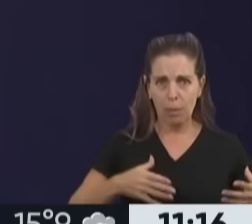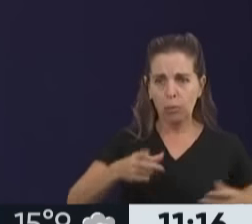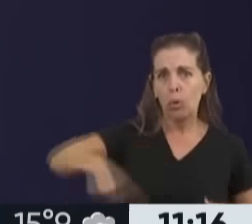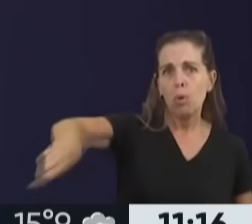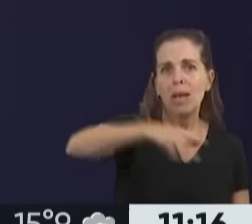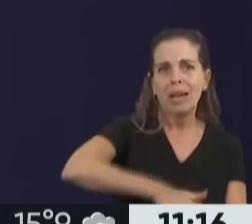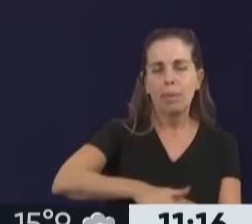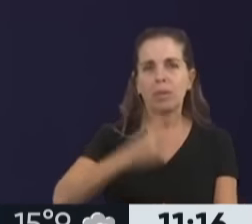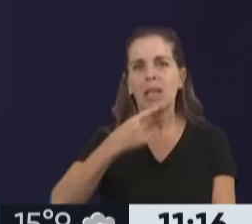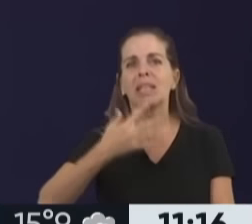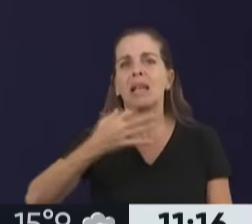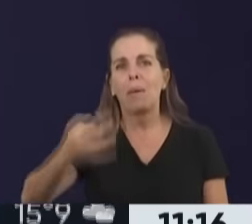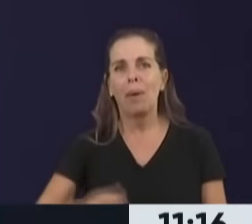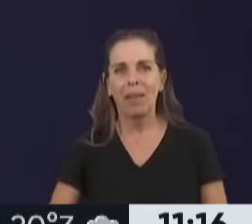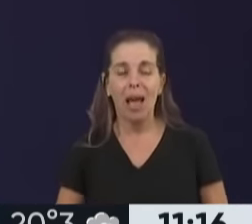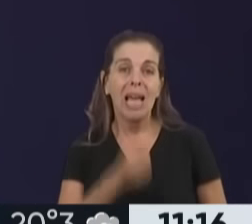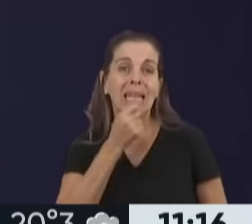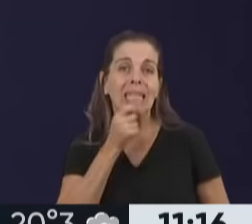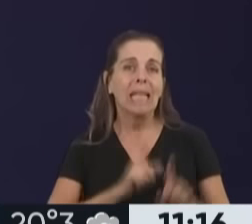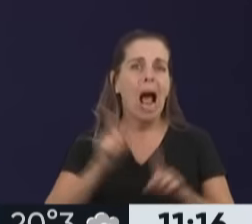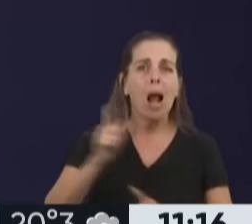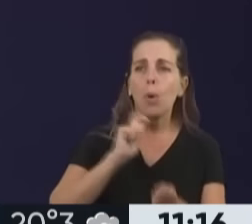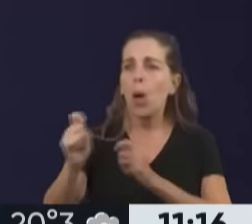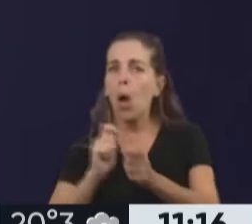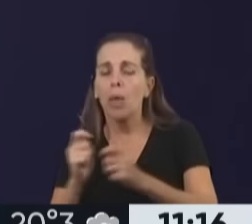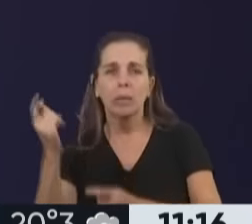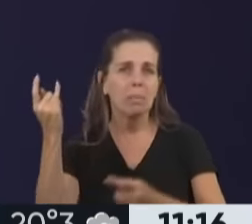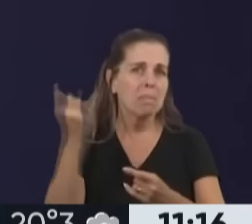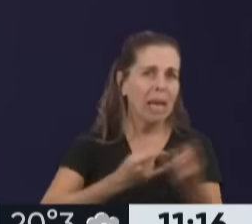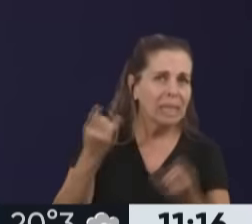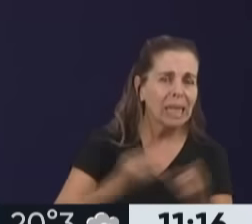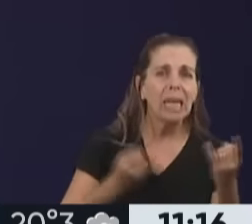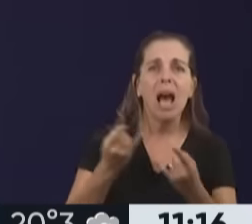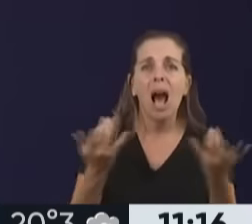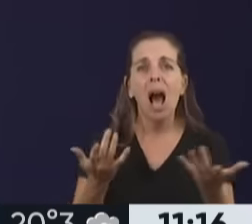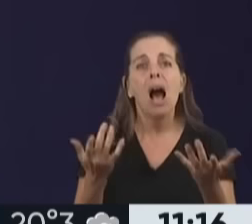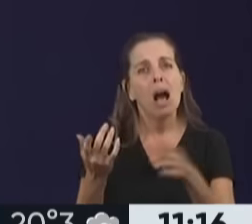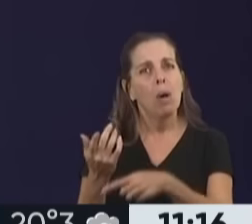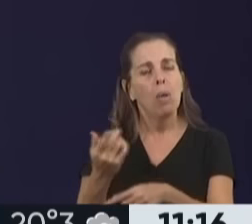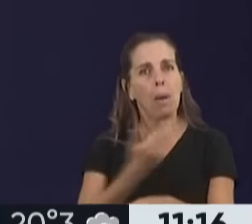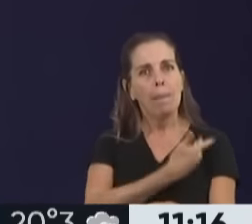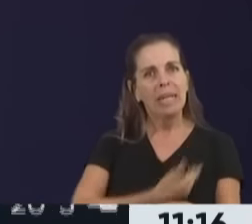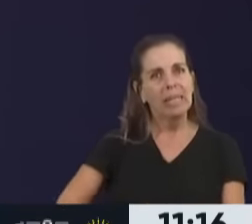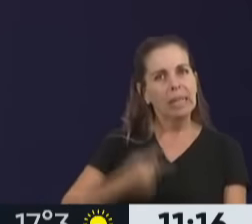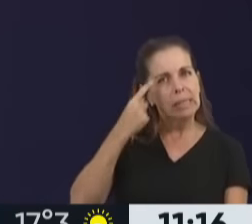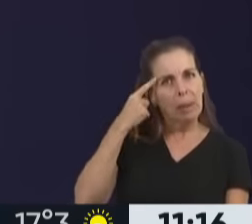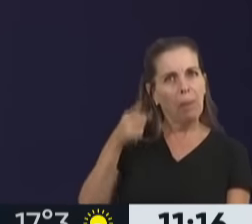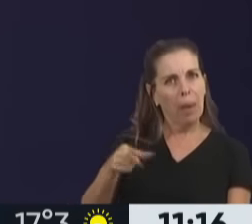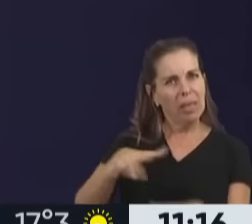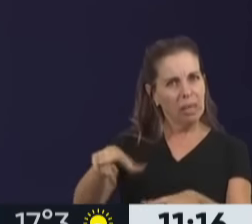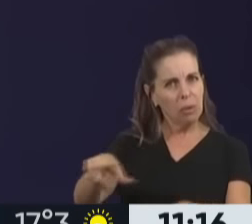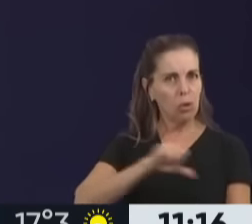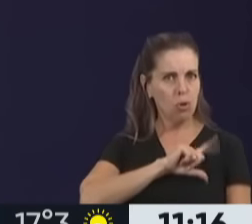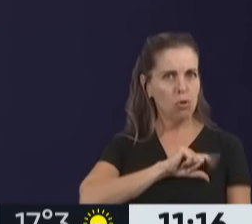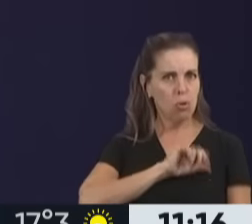verdad y la no verdad o la mentira le duele al presidente me duele a mí les duele a